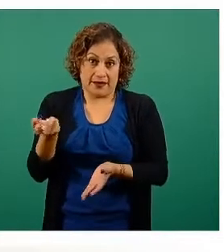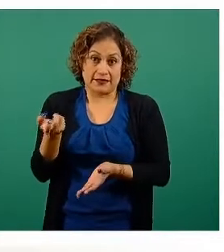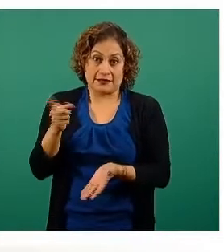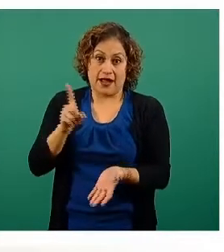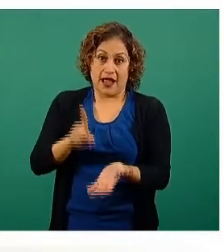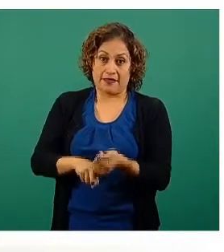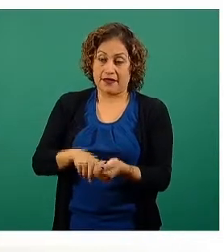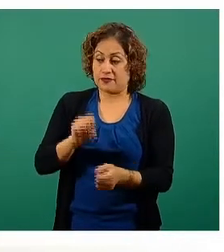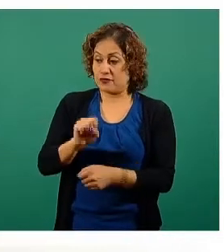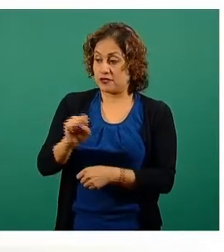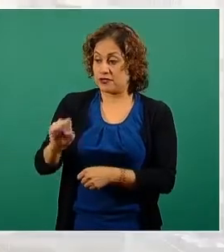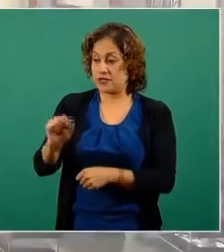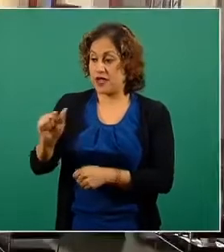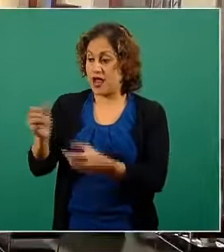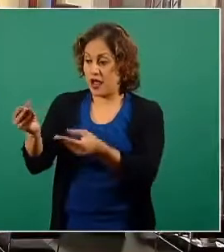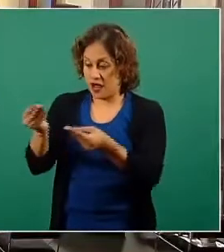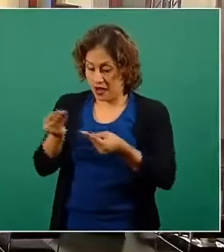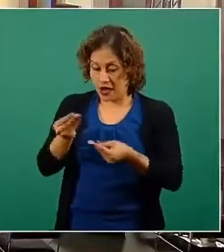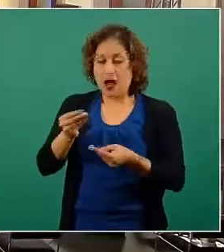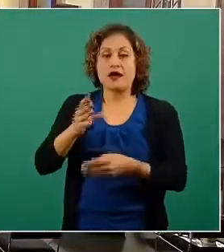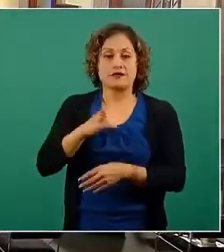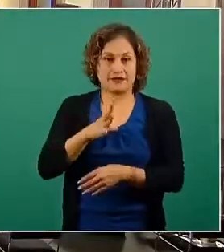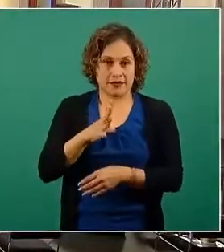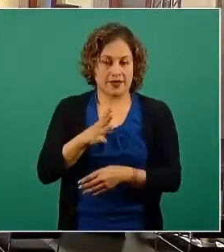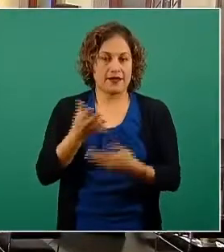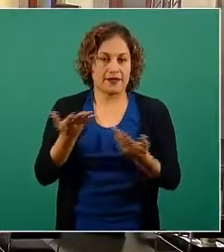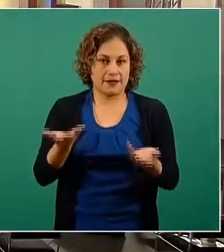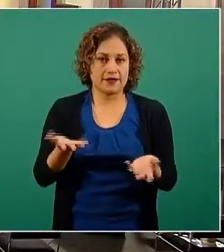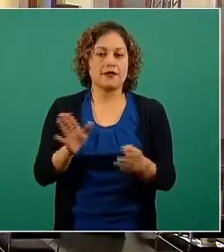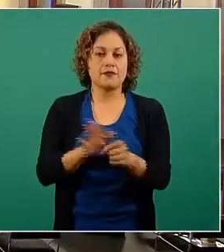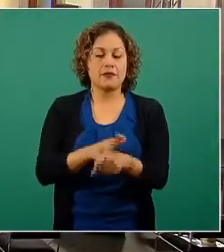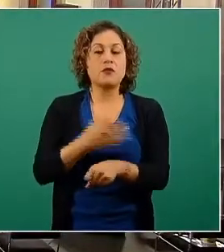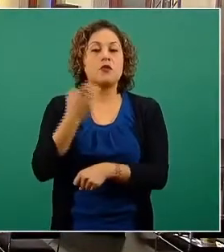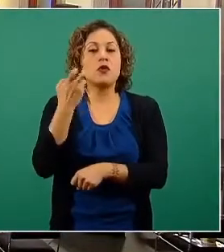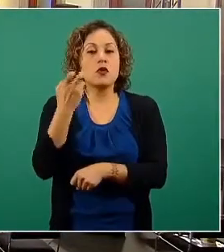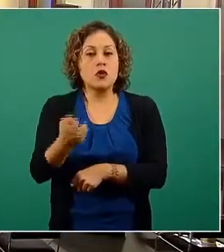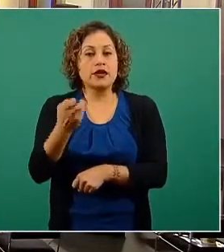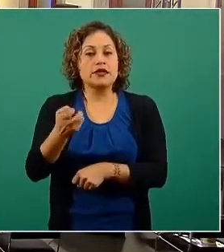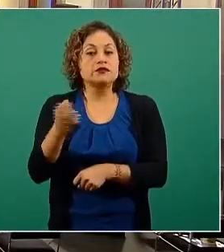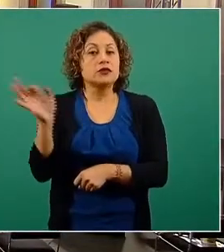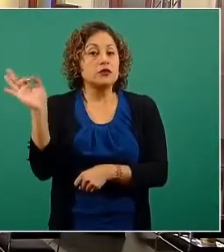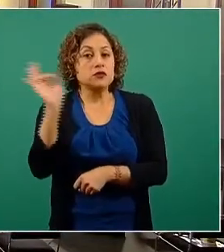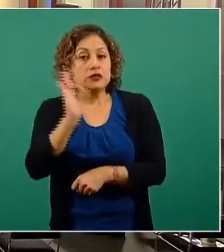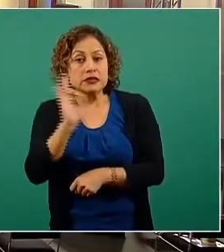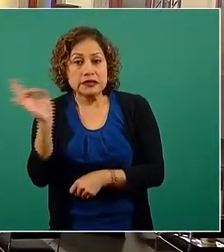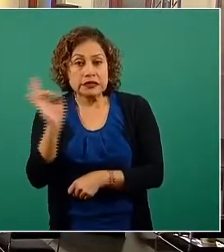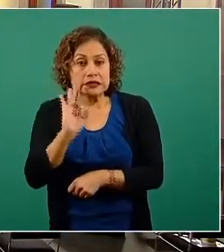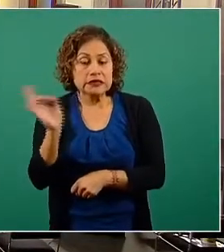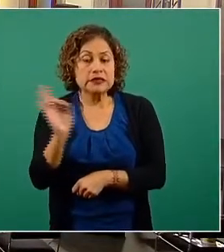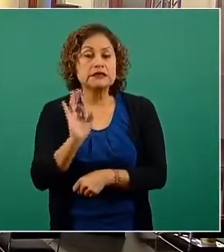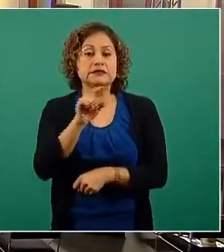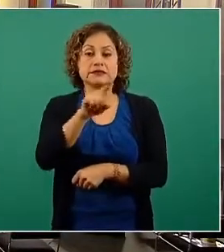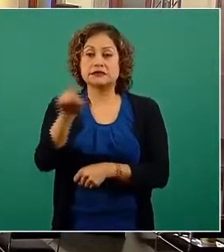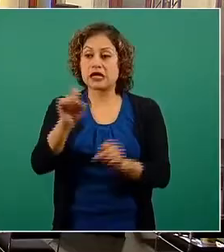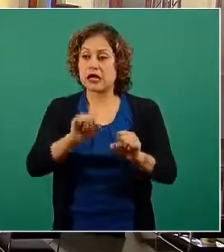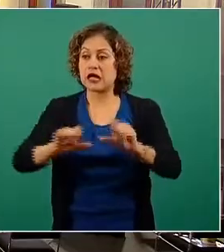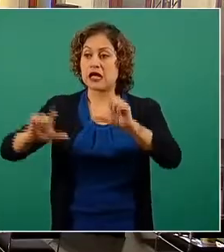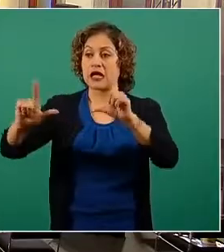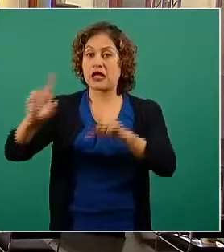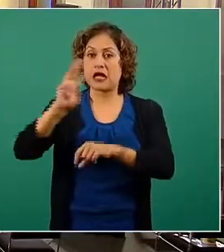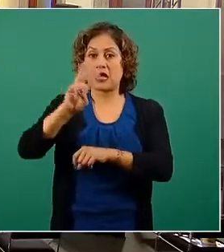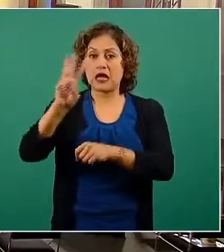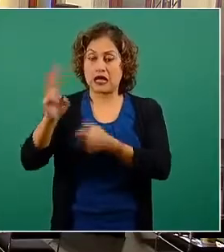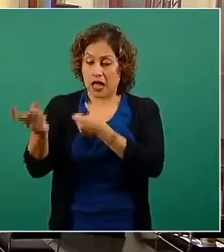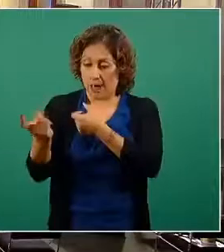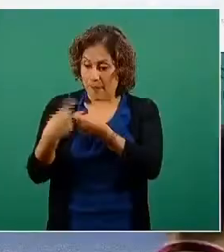final es muy probable que podría ocurrir en un momento dado que no llegáramos a los